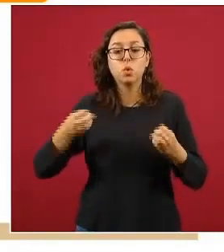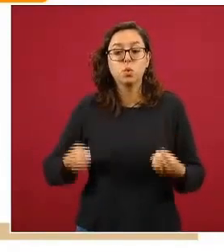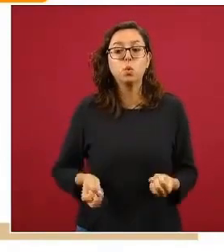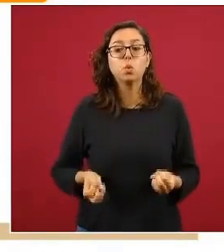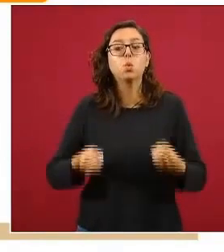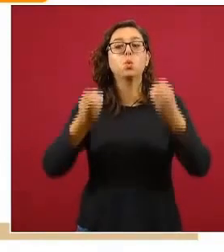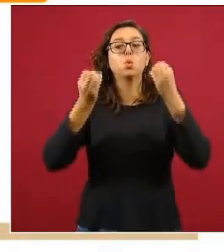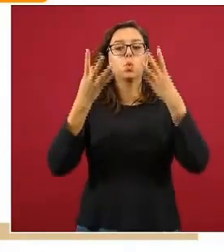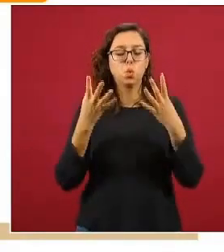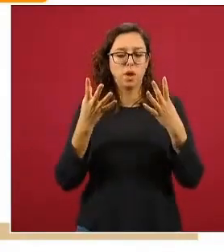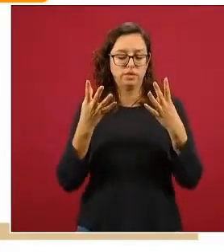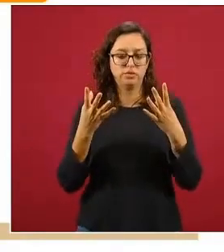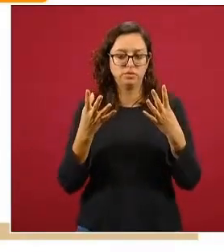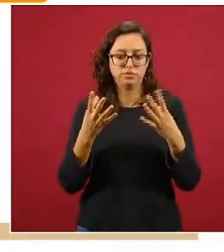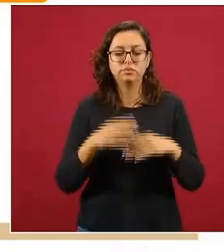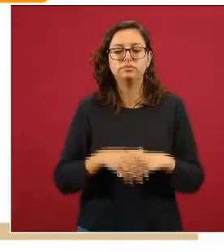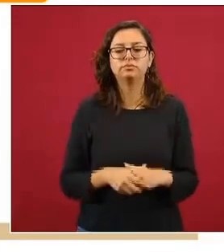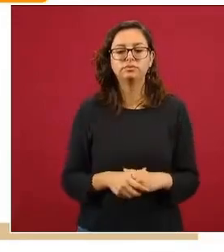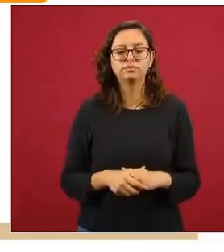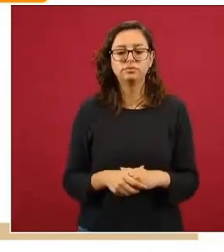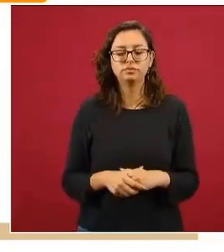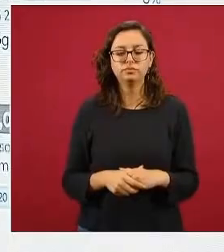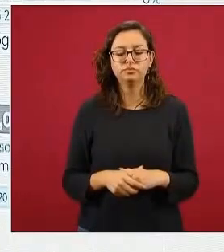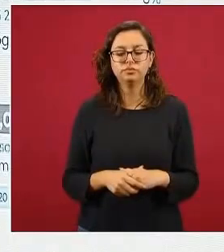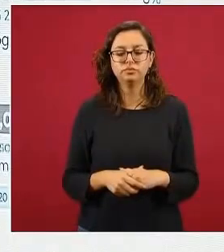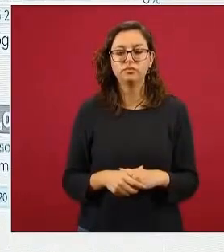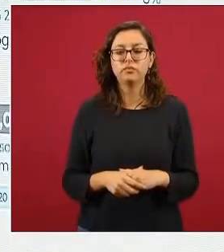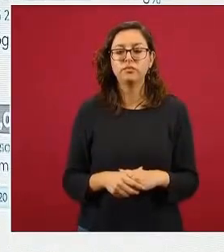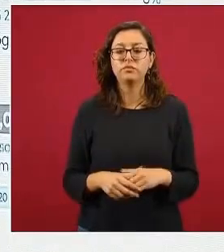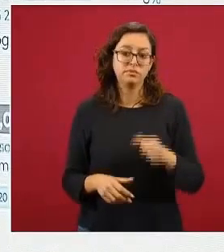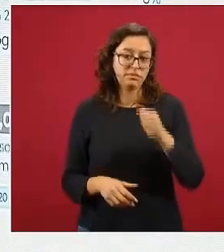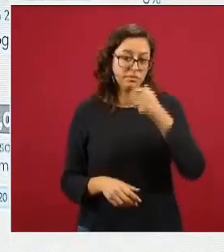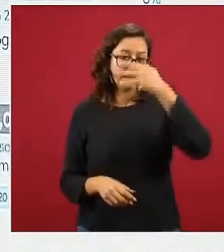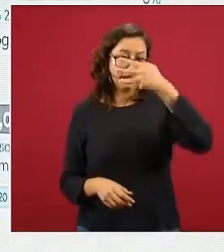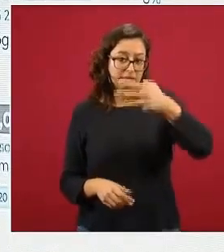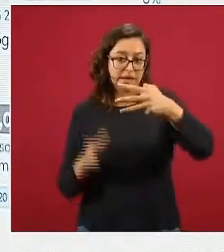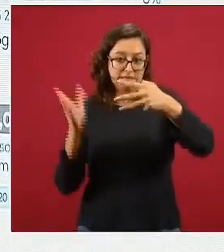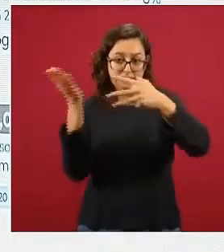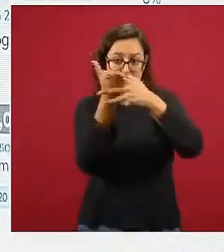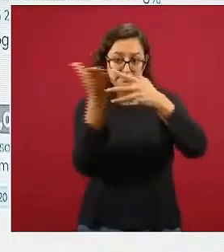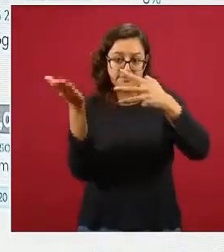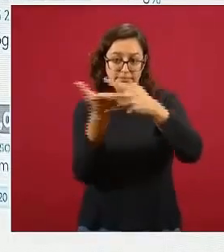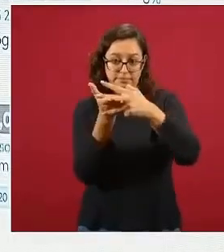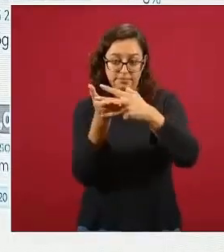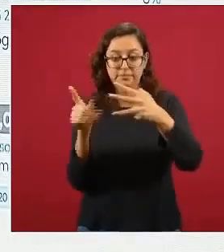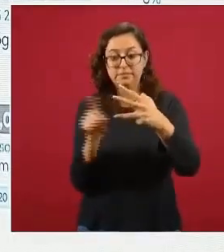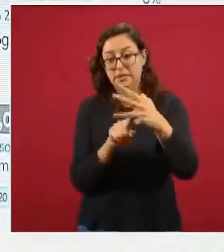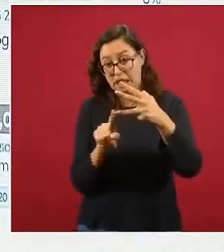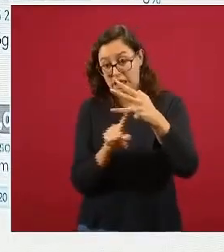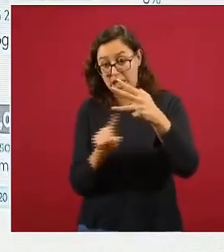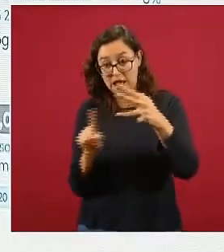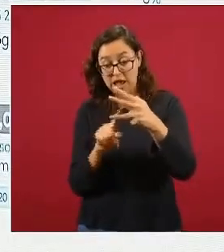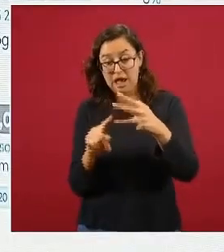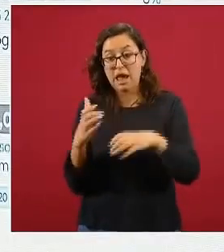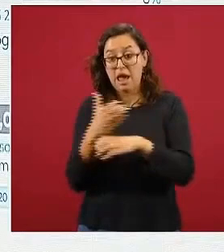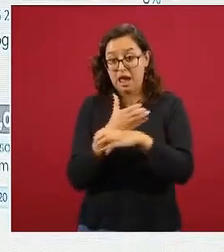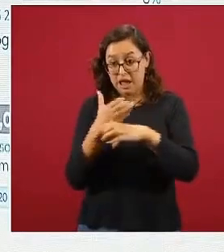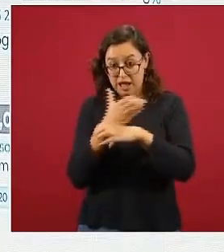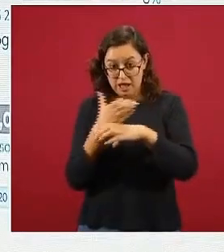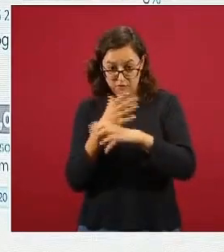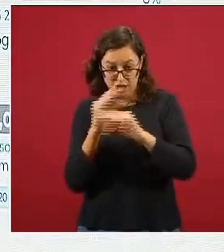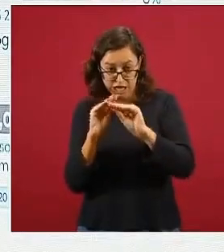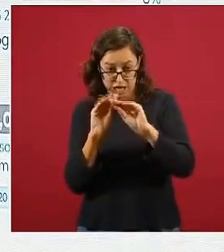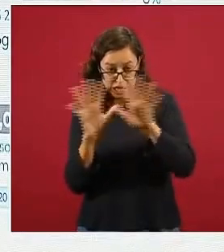casos que se ven registrados en este eje. Y tenemos 3 secciones, tenemos una de casos confirmados, que está en este segmento